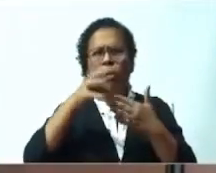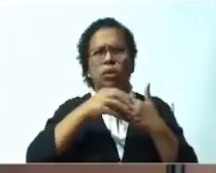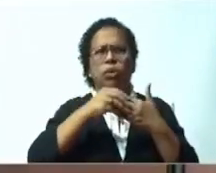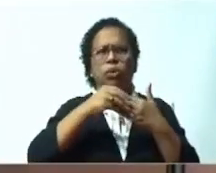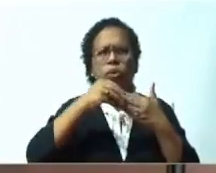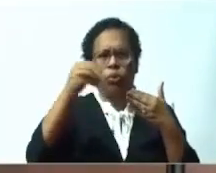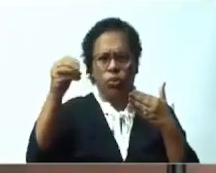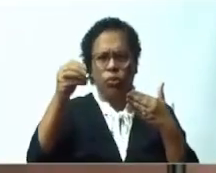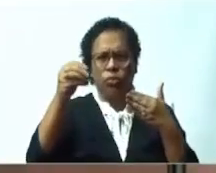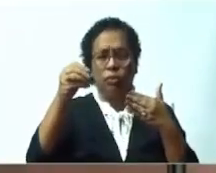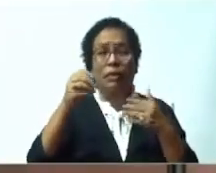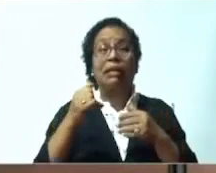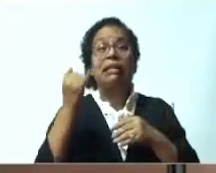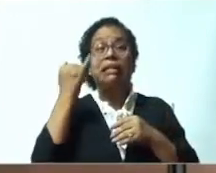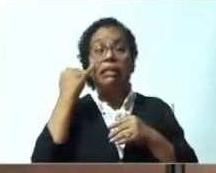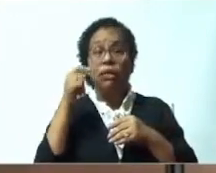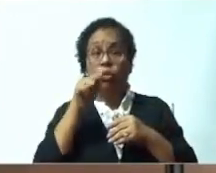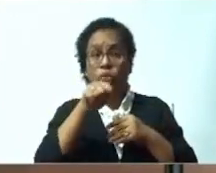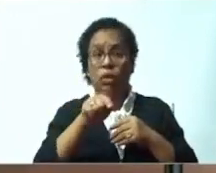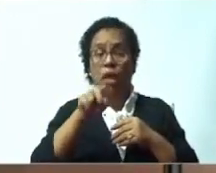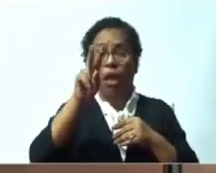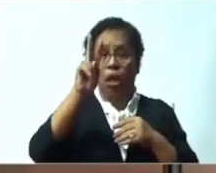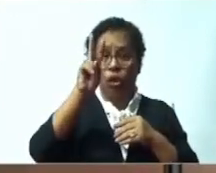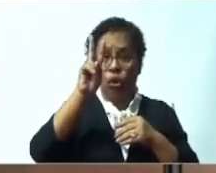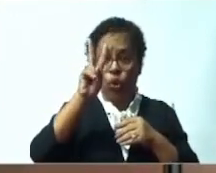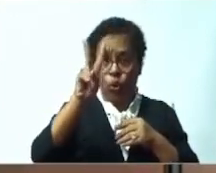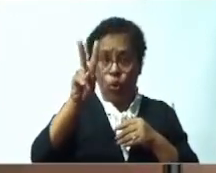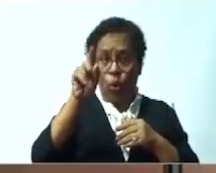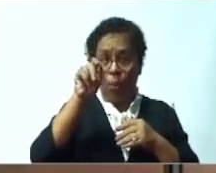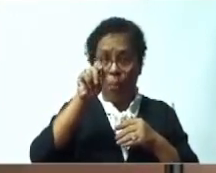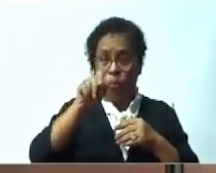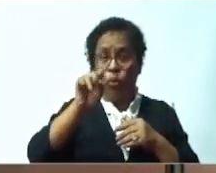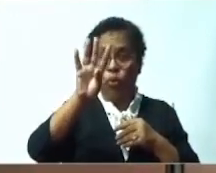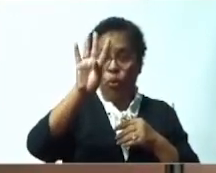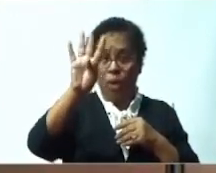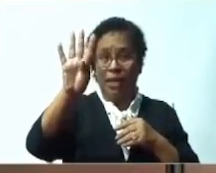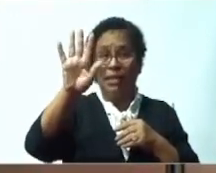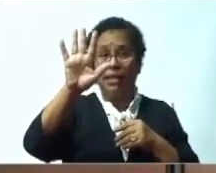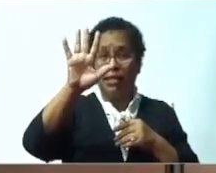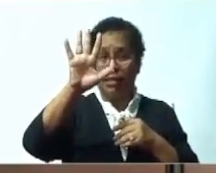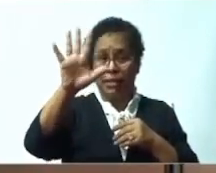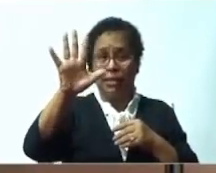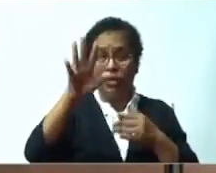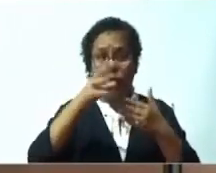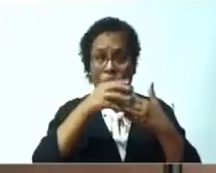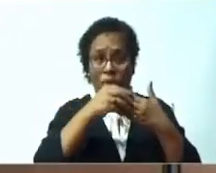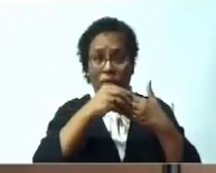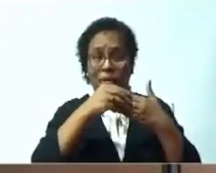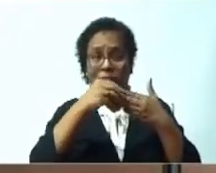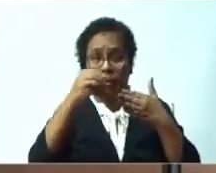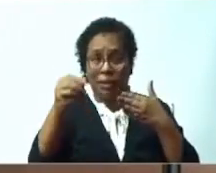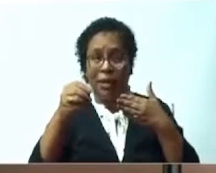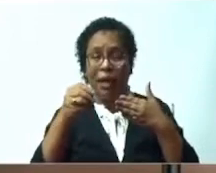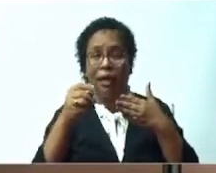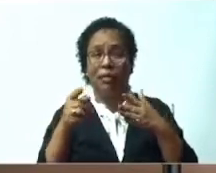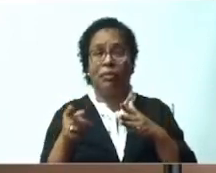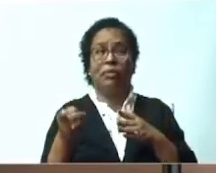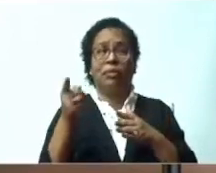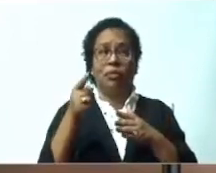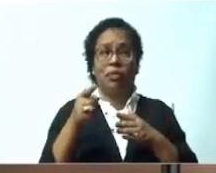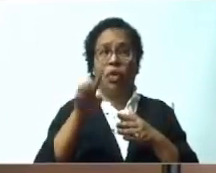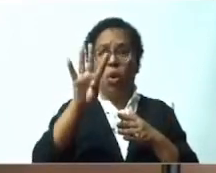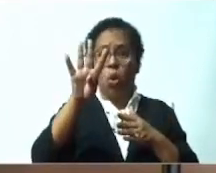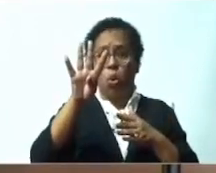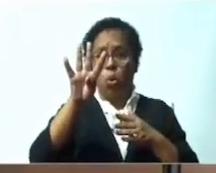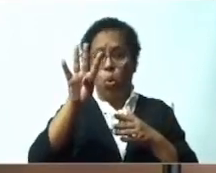divide 2.45 centavos de dólares entre el costo de un pasaje, resulta que es menos